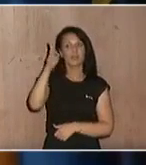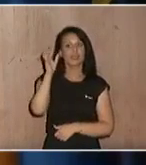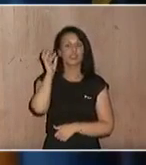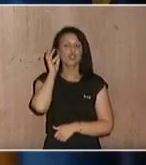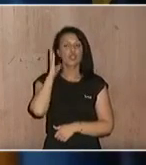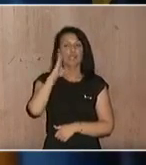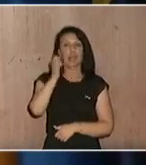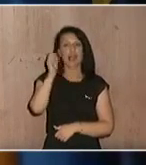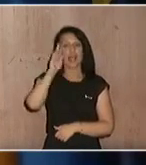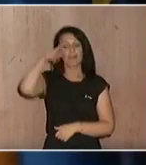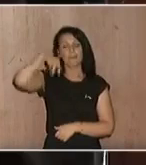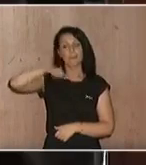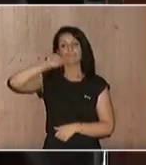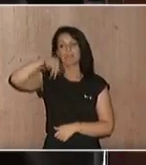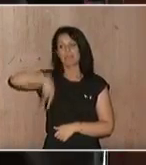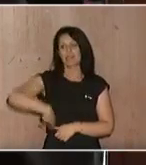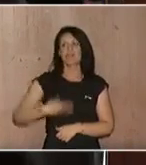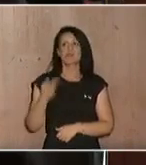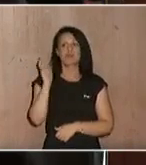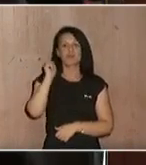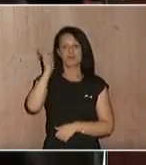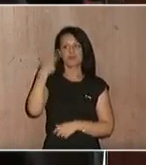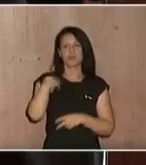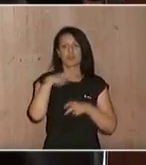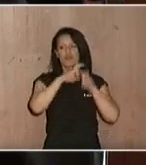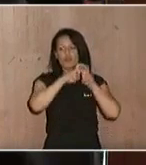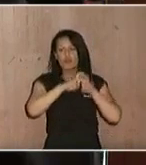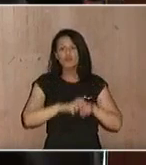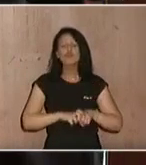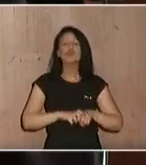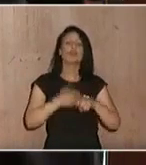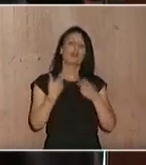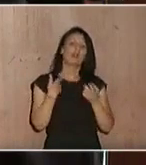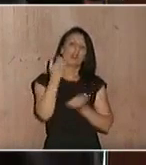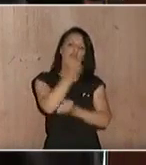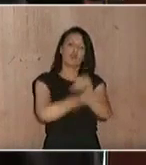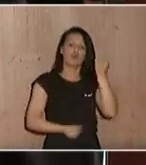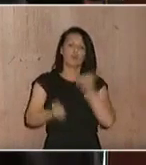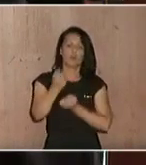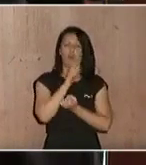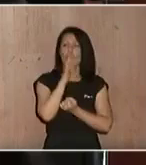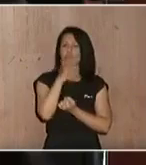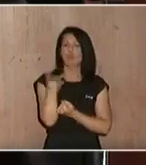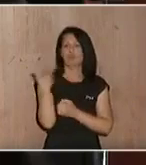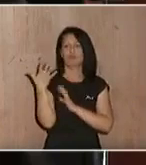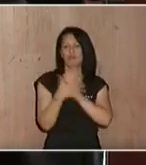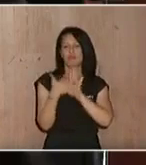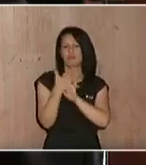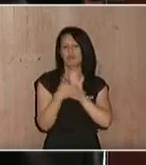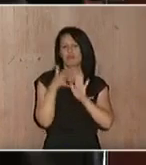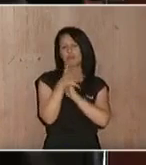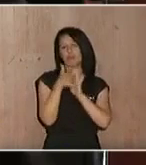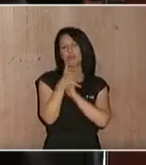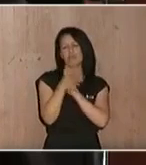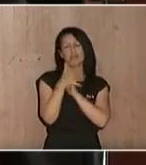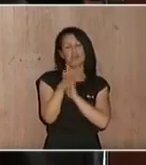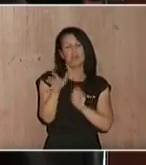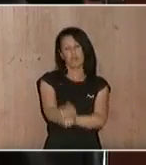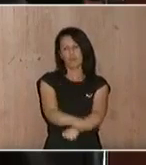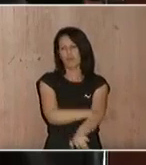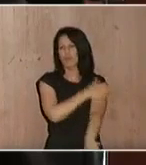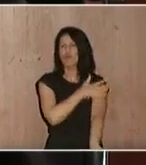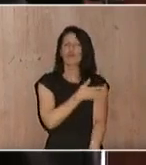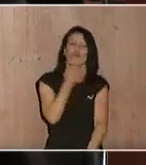Bebiá, profesora de Fundamentos del Análisis Económico, por su magnífica laudatio cargada de emoción y